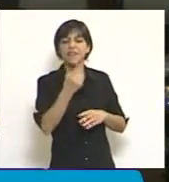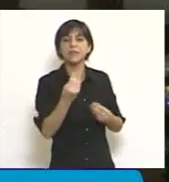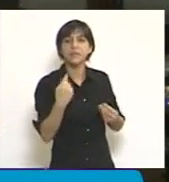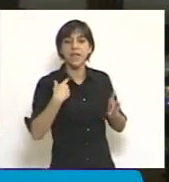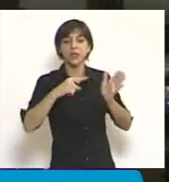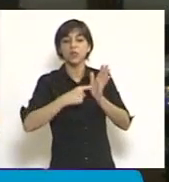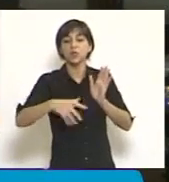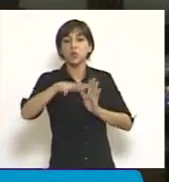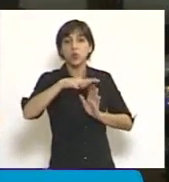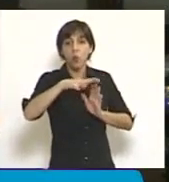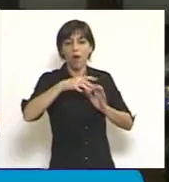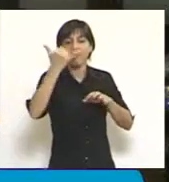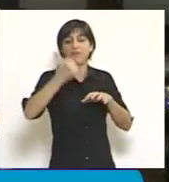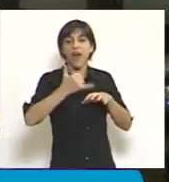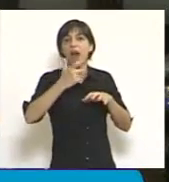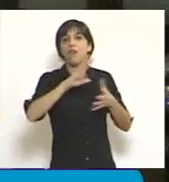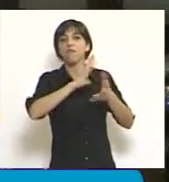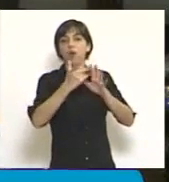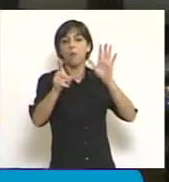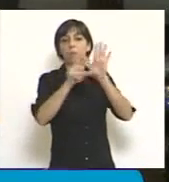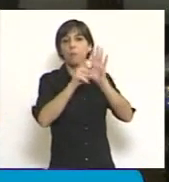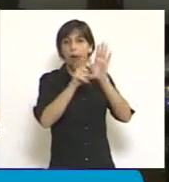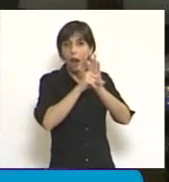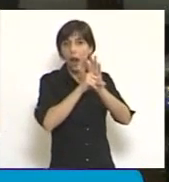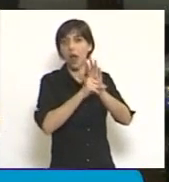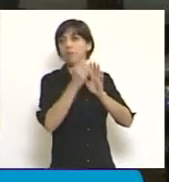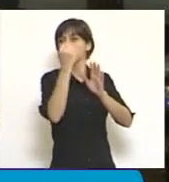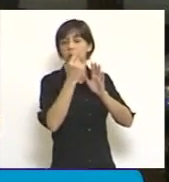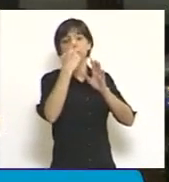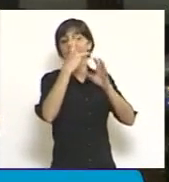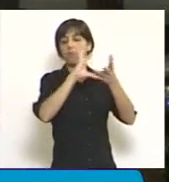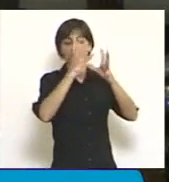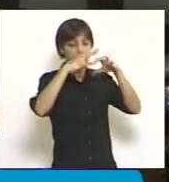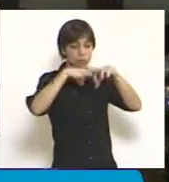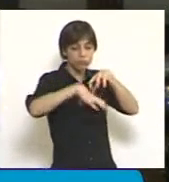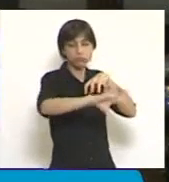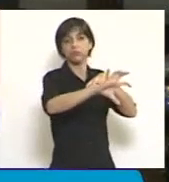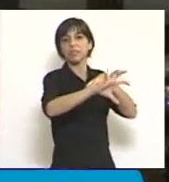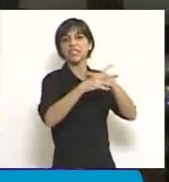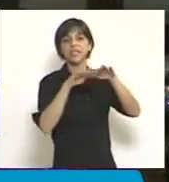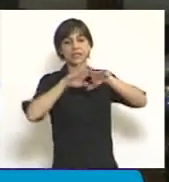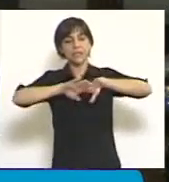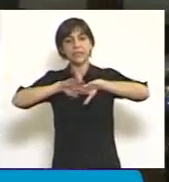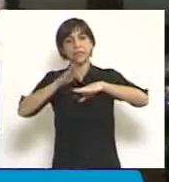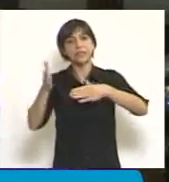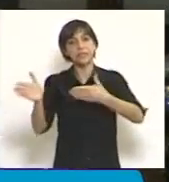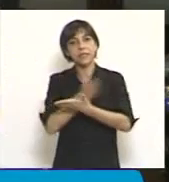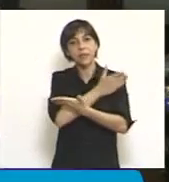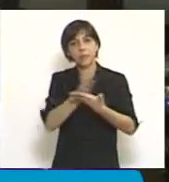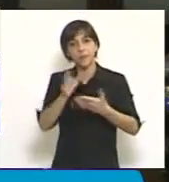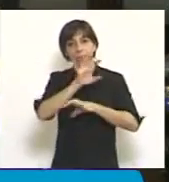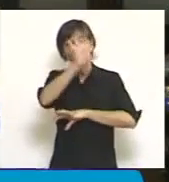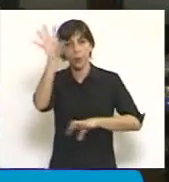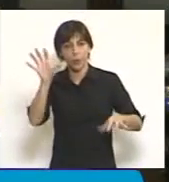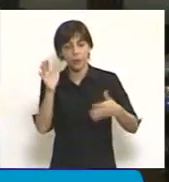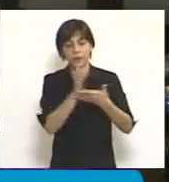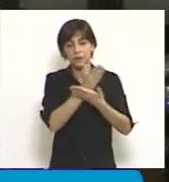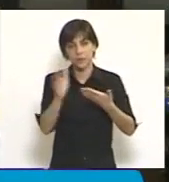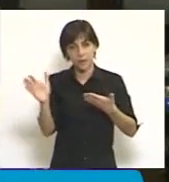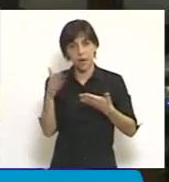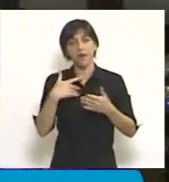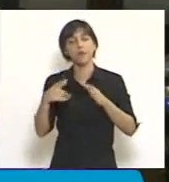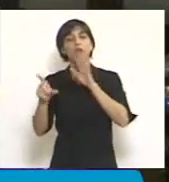artículo 129 de la Constitución luego de la reforma de 1994. Ese artículo 129 le confirió a la